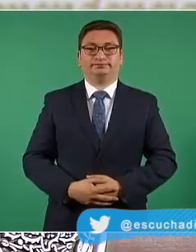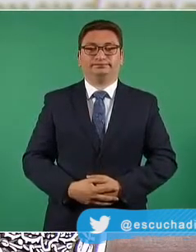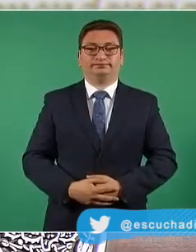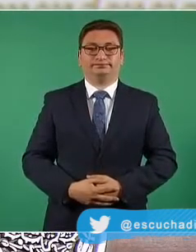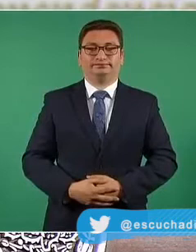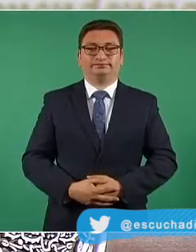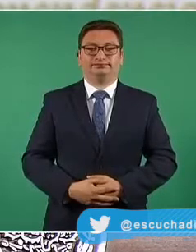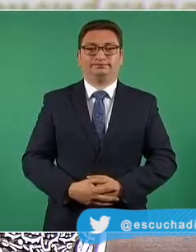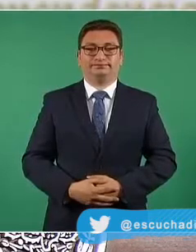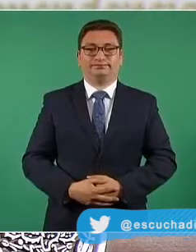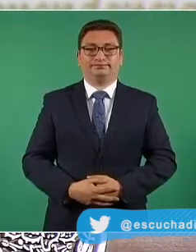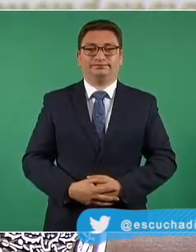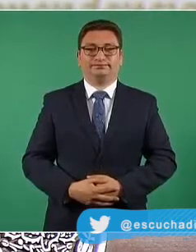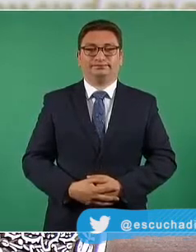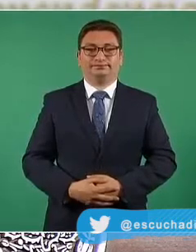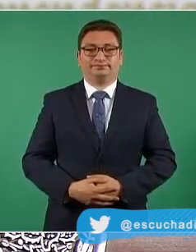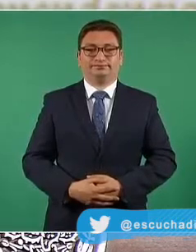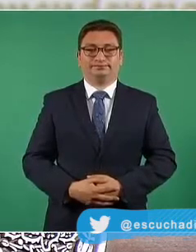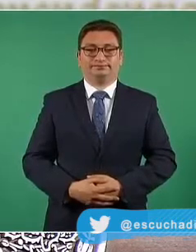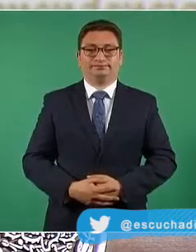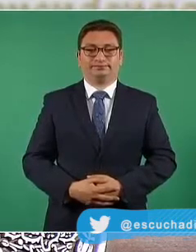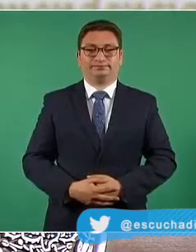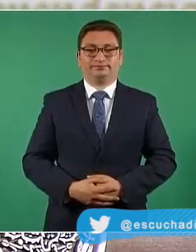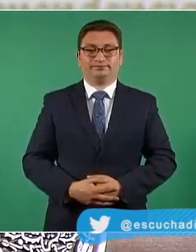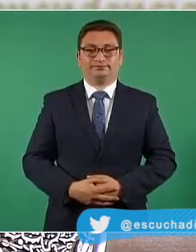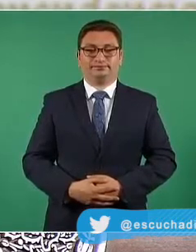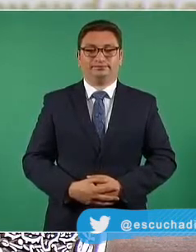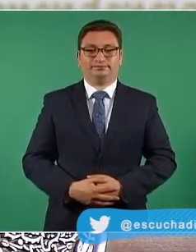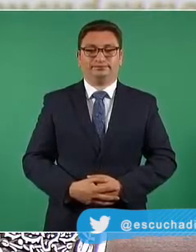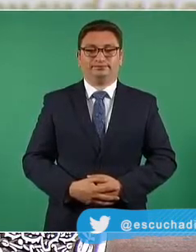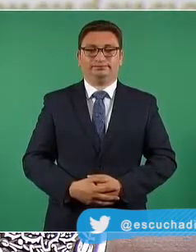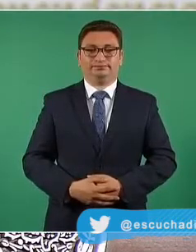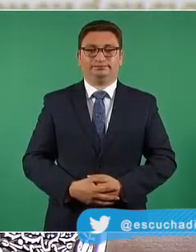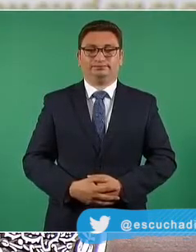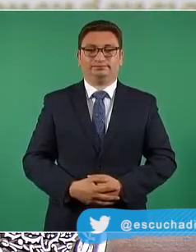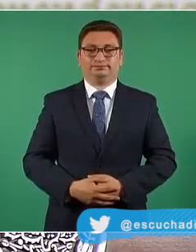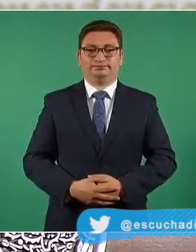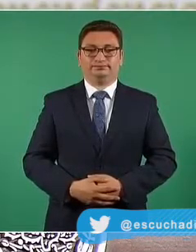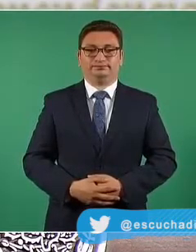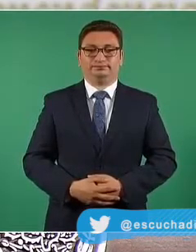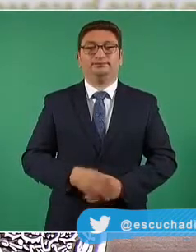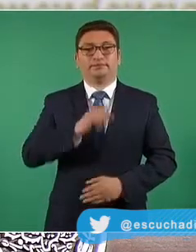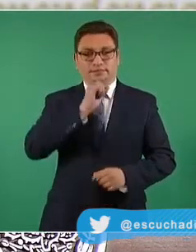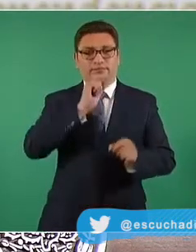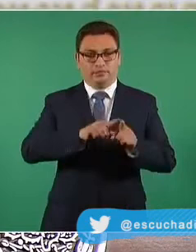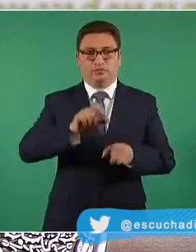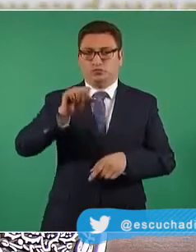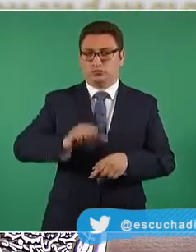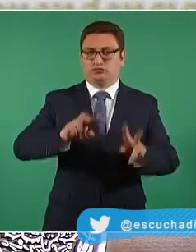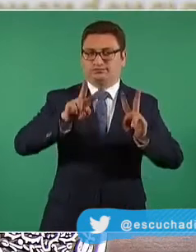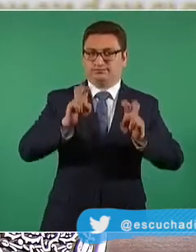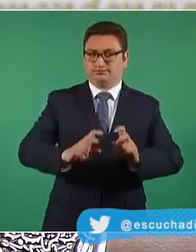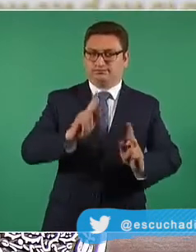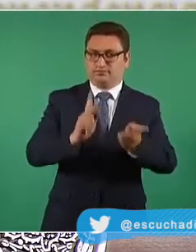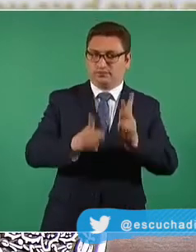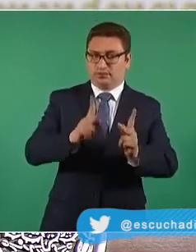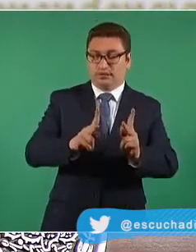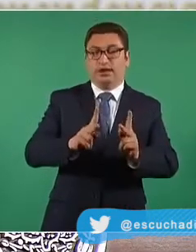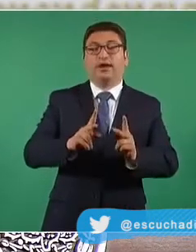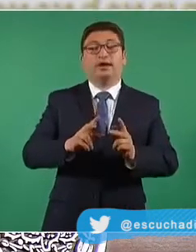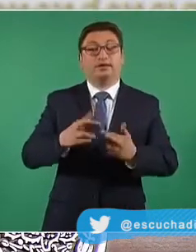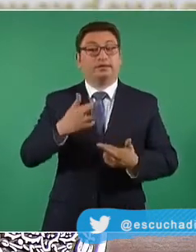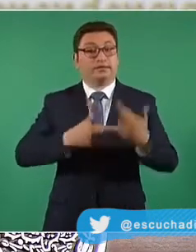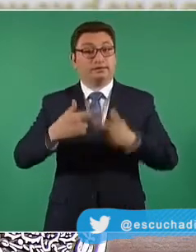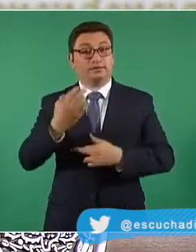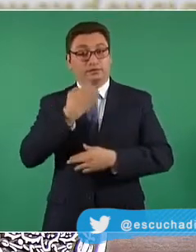clases presenciales es necesario y no es obligatorio. Por su parte, el representante del Fondo de Naciones Unidas para la Infancia, por sus